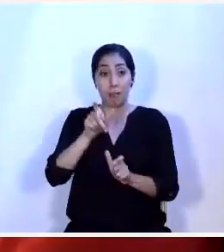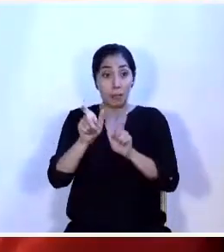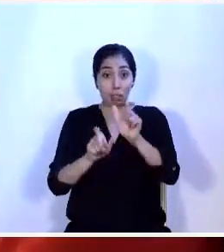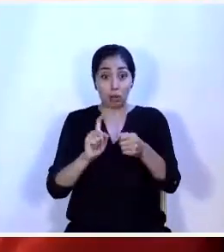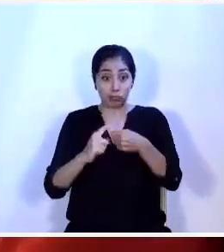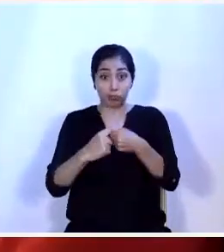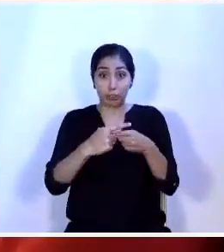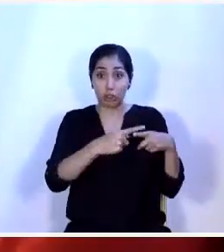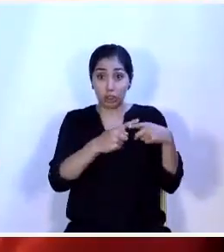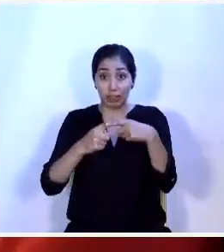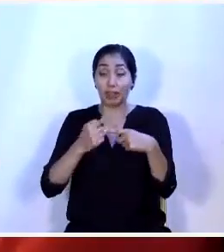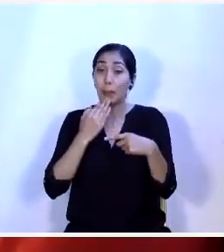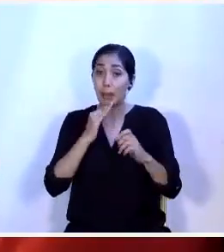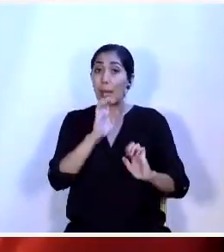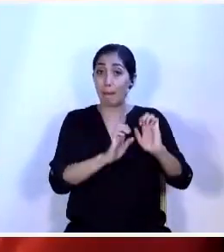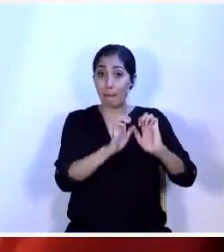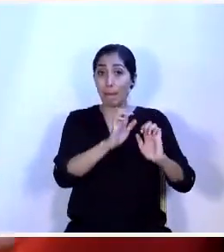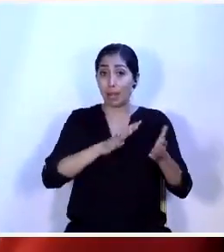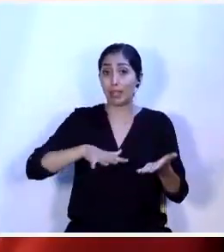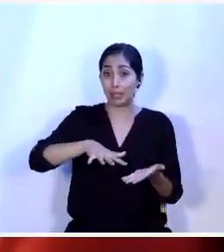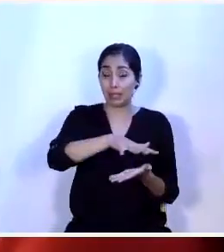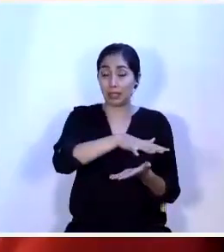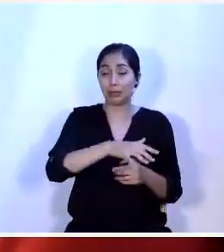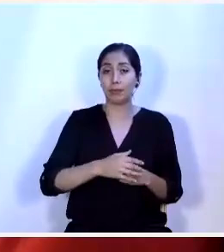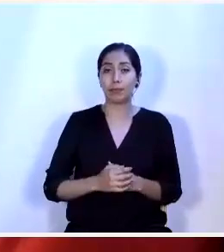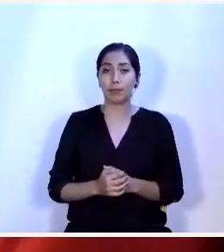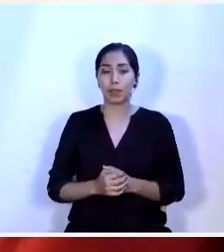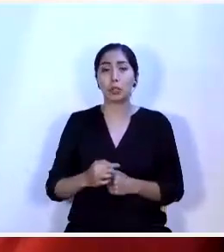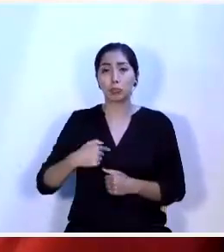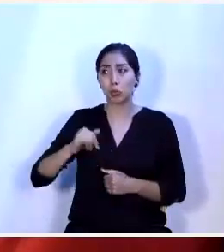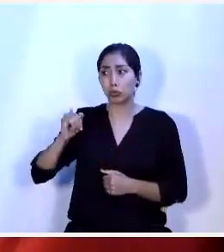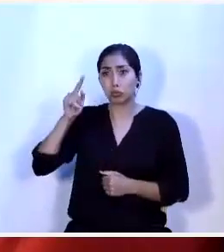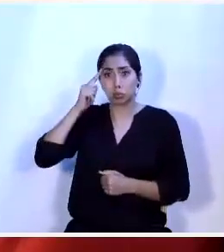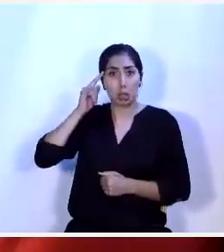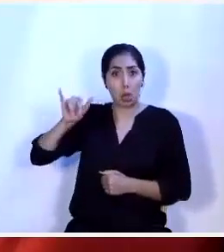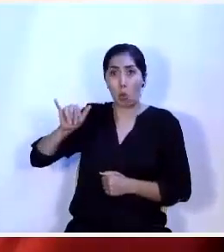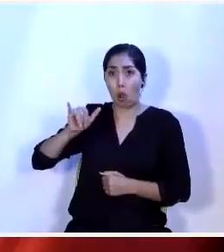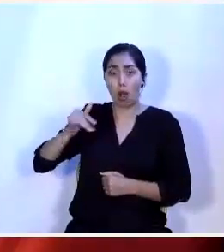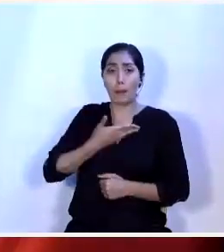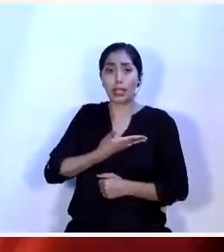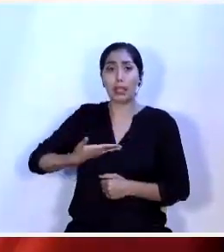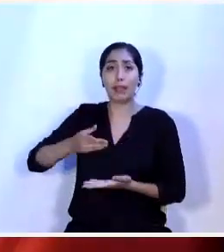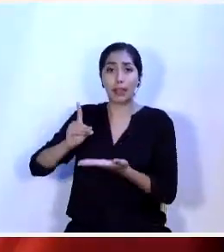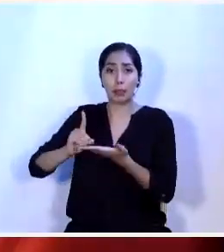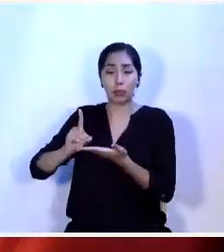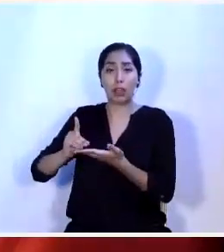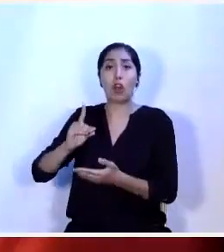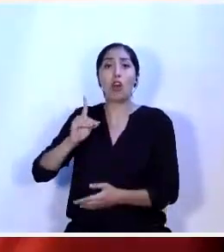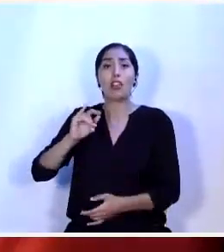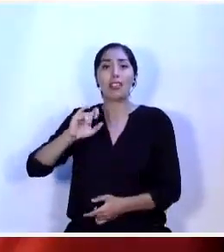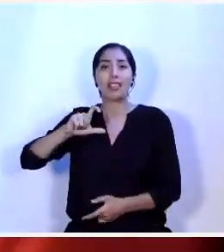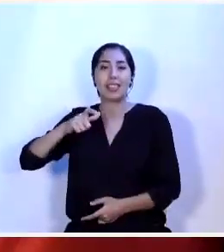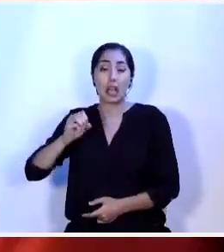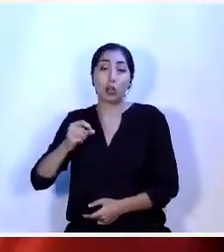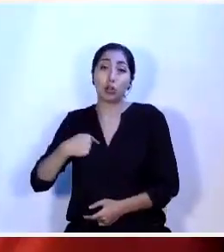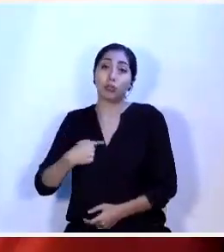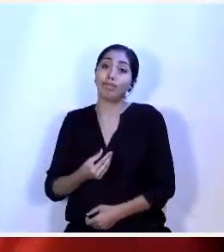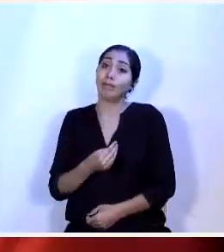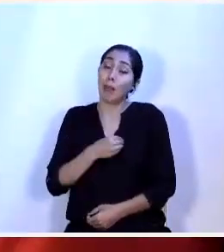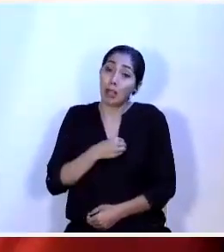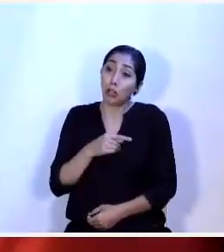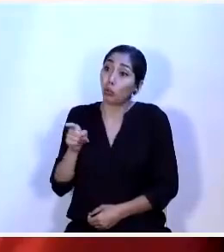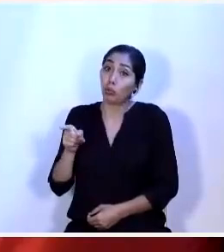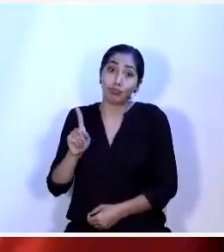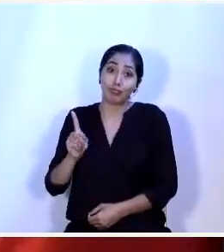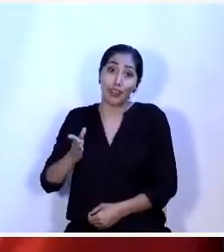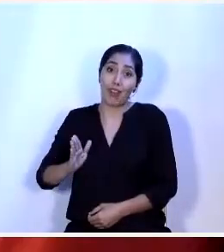cierto, para las empresas también. Concuerdo con lo que decía el presidente de la Cámara de Diputados, Diego Pólvora, a quien lamento que no vayas a seguir